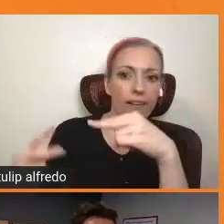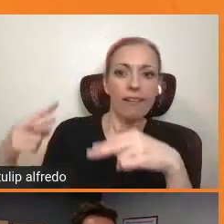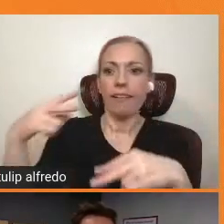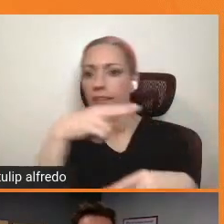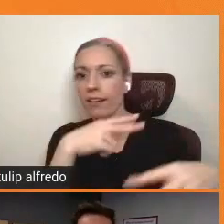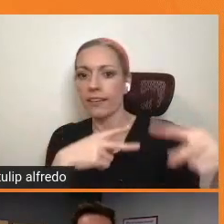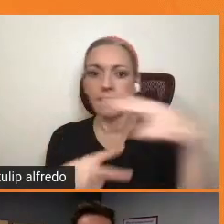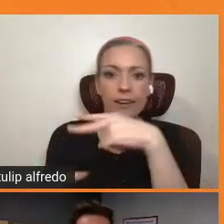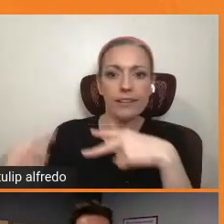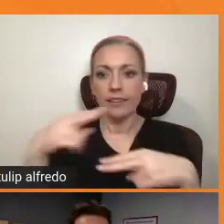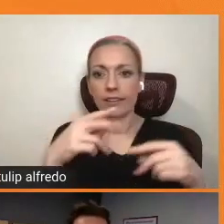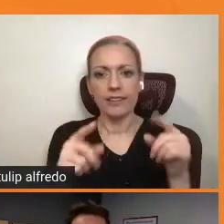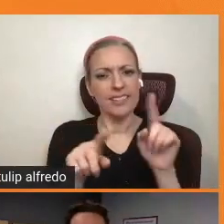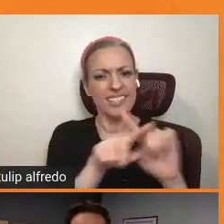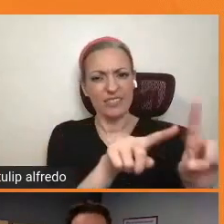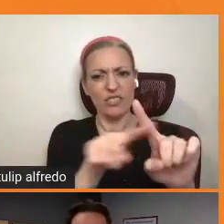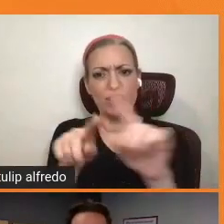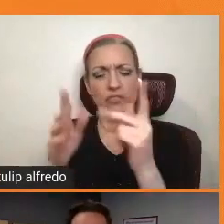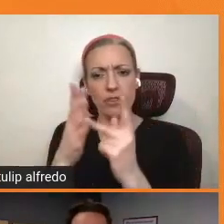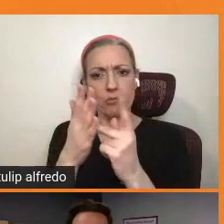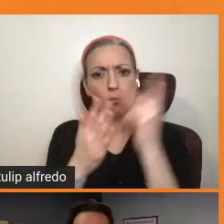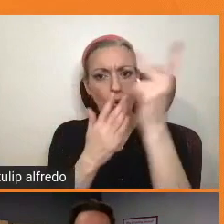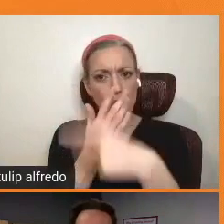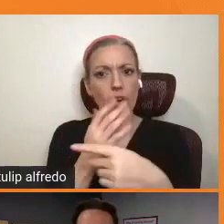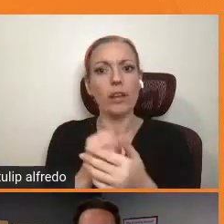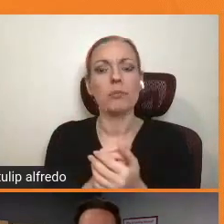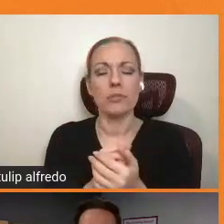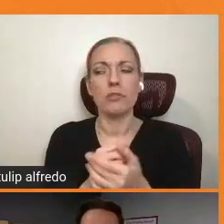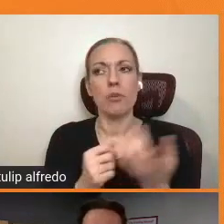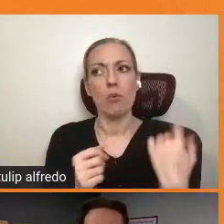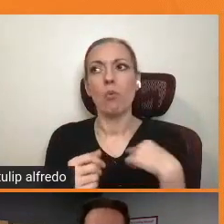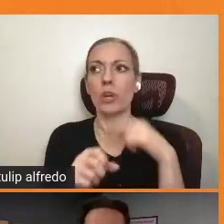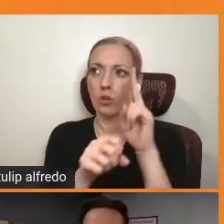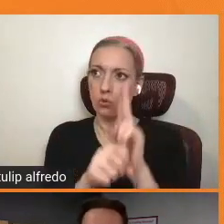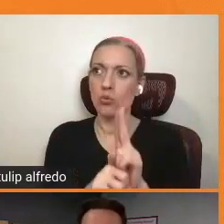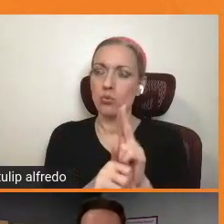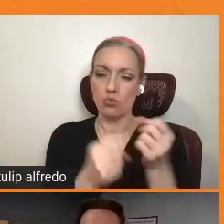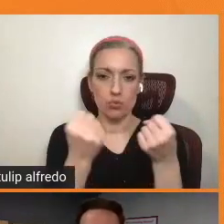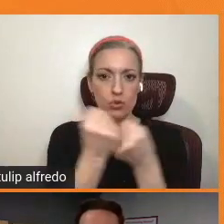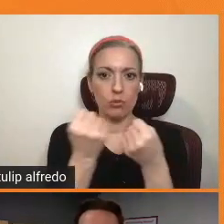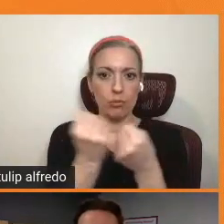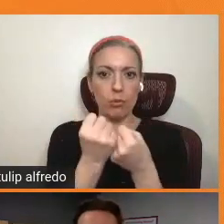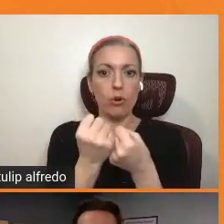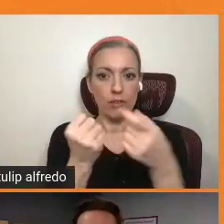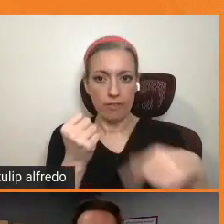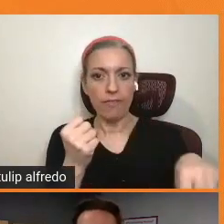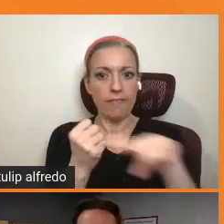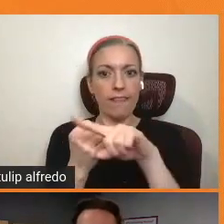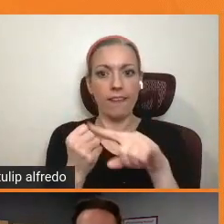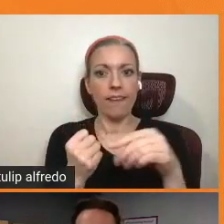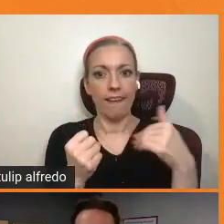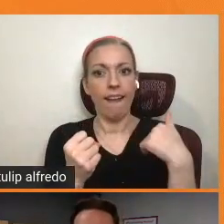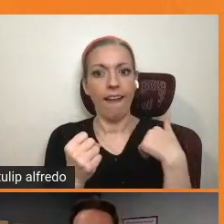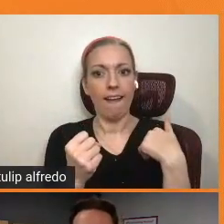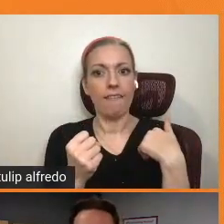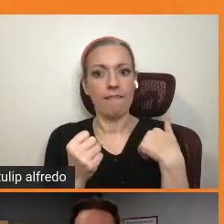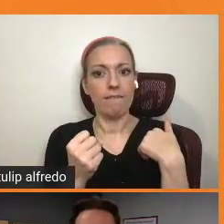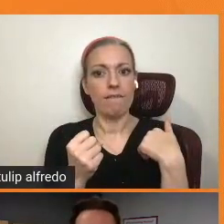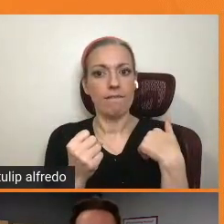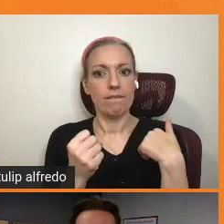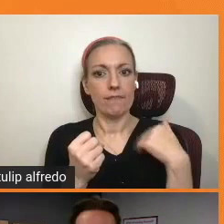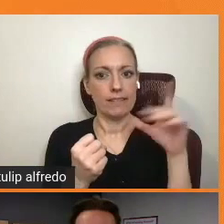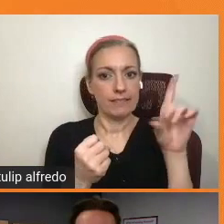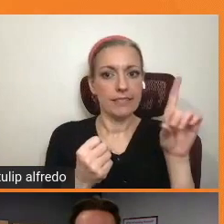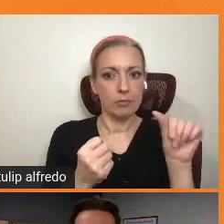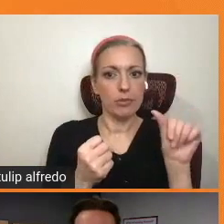otros colegas. Por ejemplo, asambleísta Jim Frazier, que ya no está en la legislatura, pero él siempre frecuentaba llamarme y